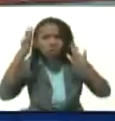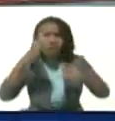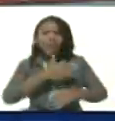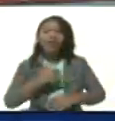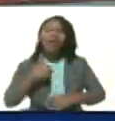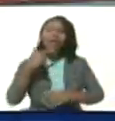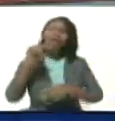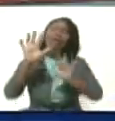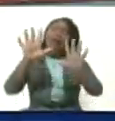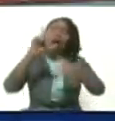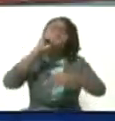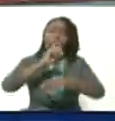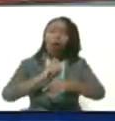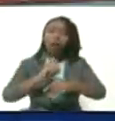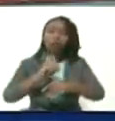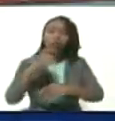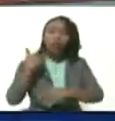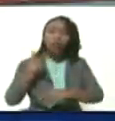10 años